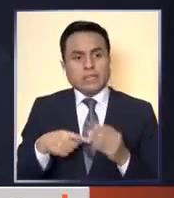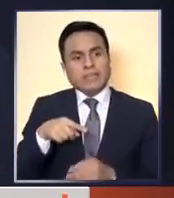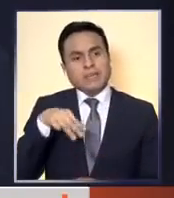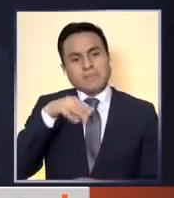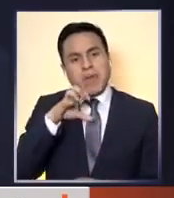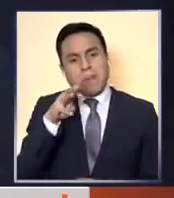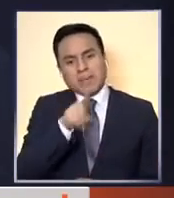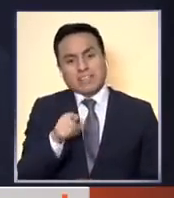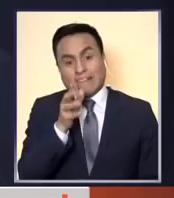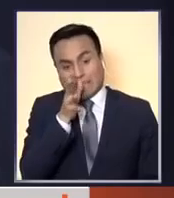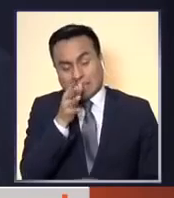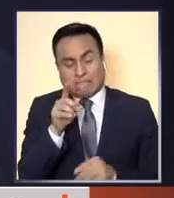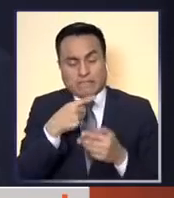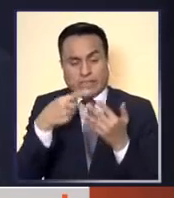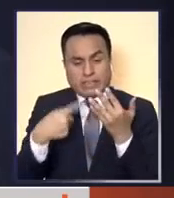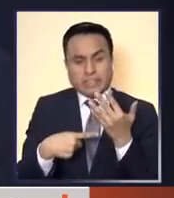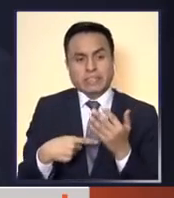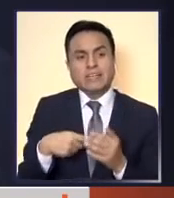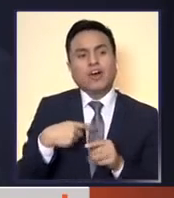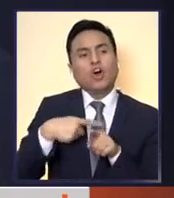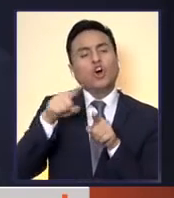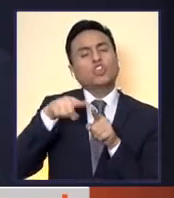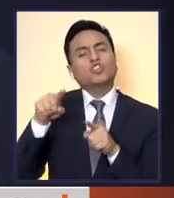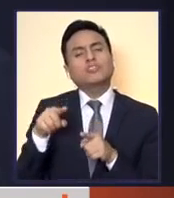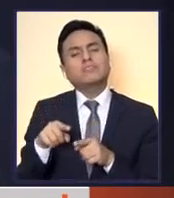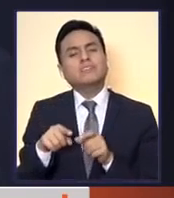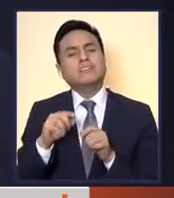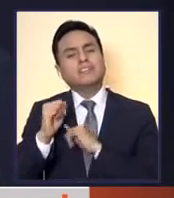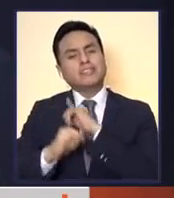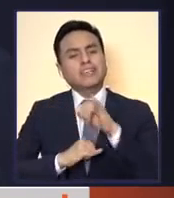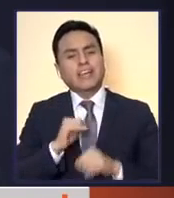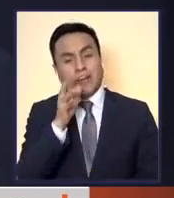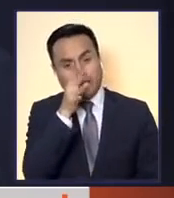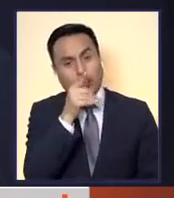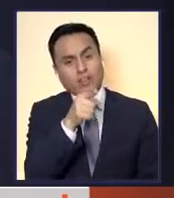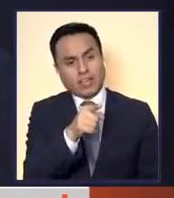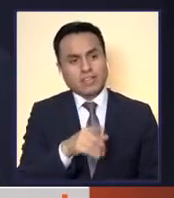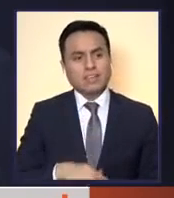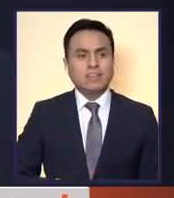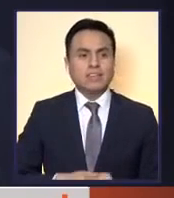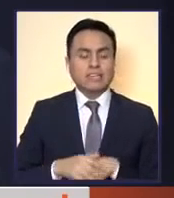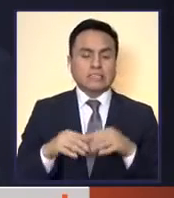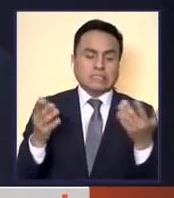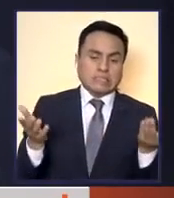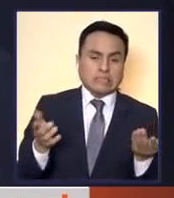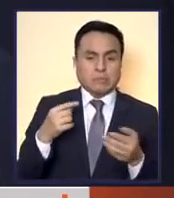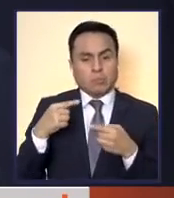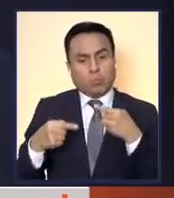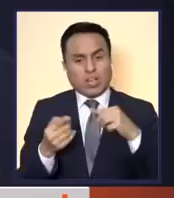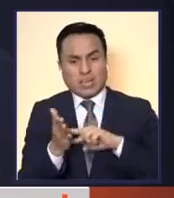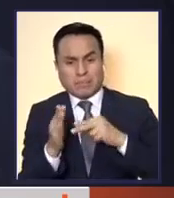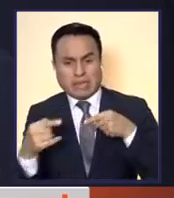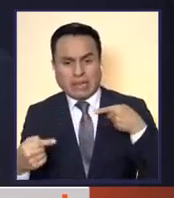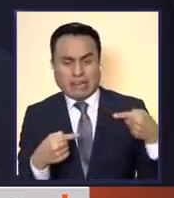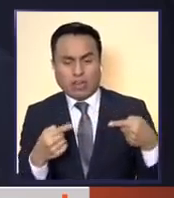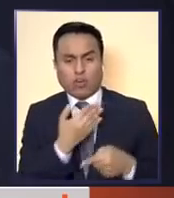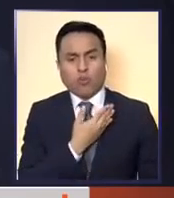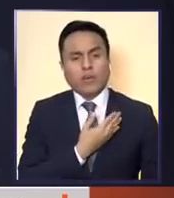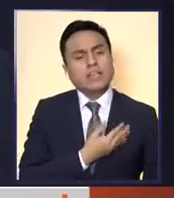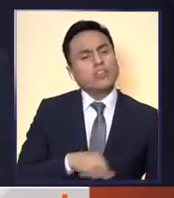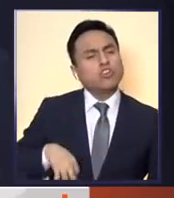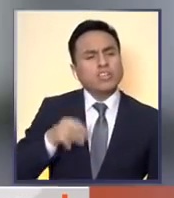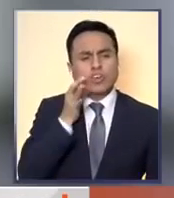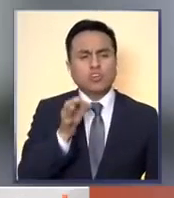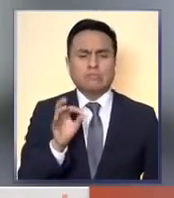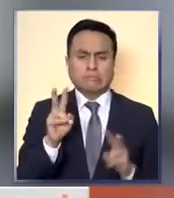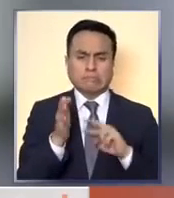nuevas parodias en las que otros internautas se burlan de él. En medio de la polémica, el gobernador de Mérida criticó la detención de los